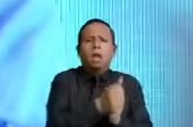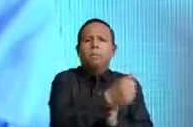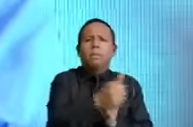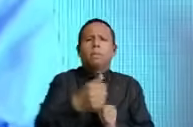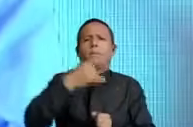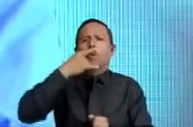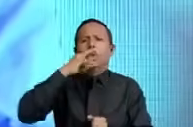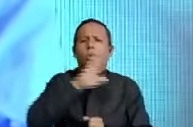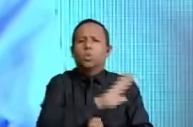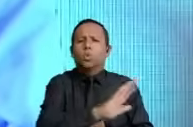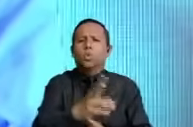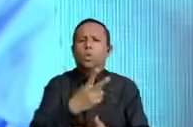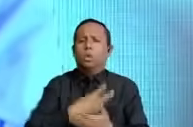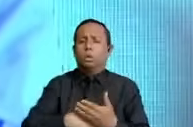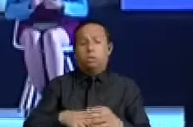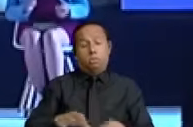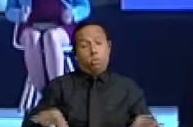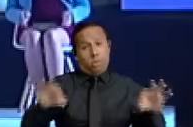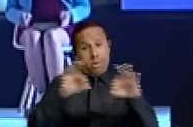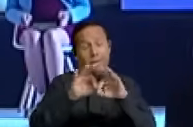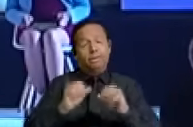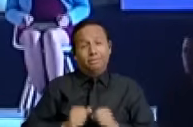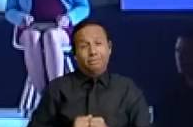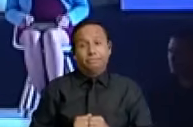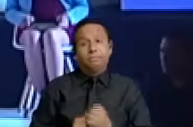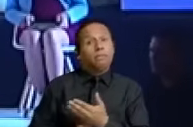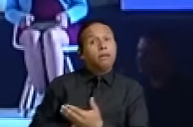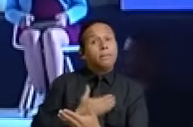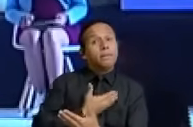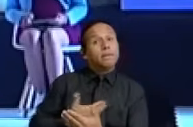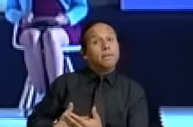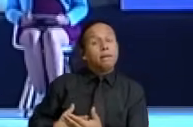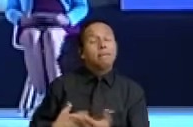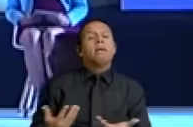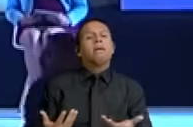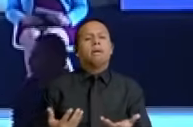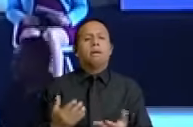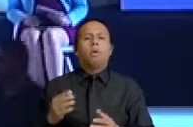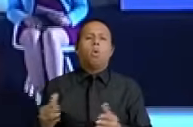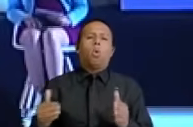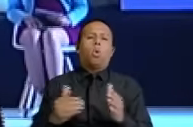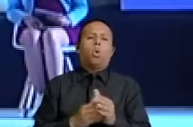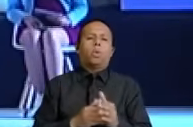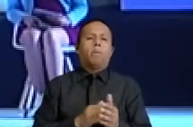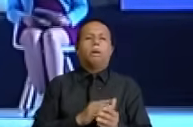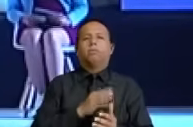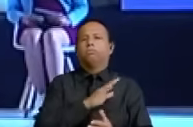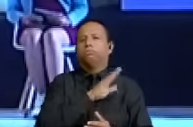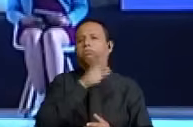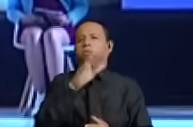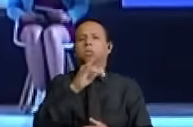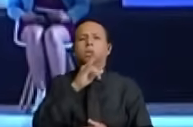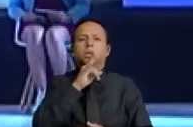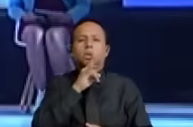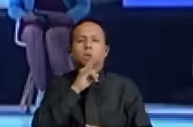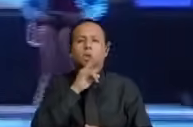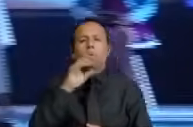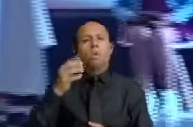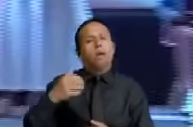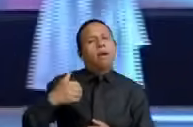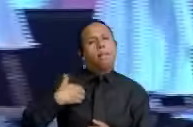sus eso es esencial el primer mandatario hará una nueva gira internacional en Estados Unidos y